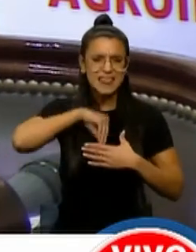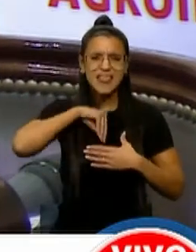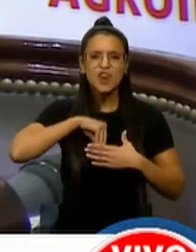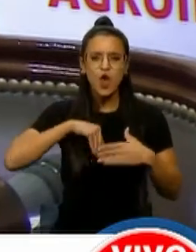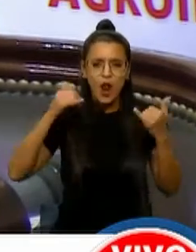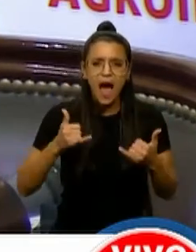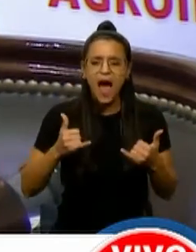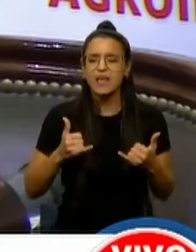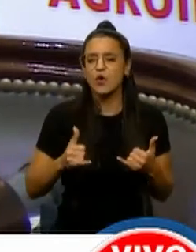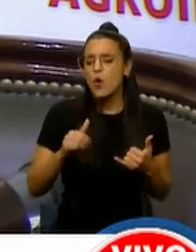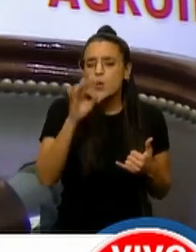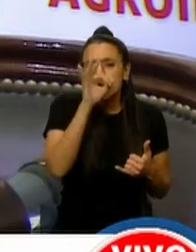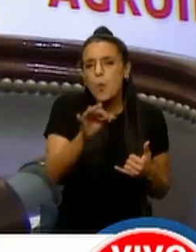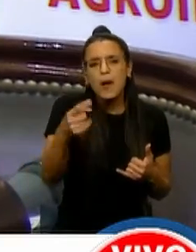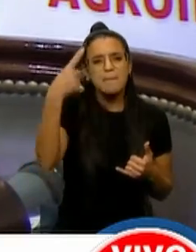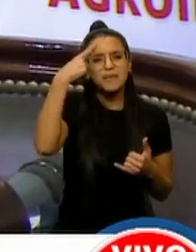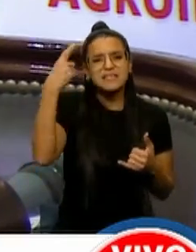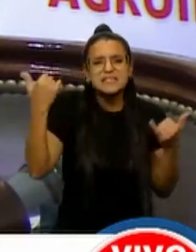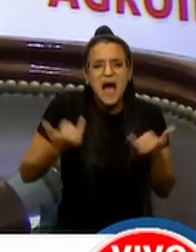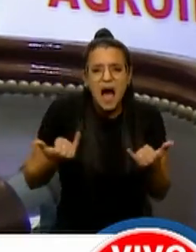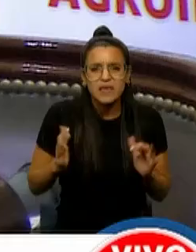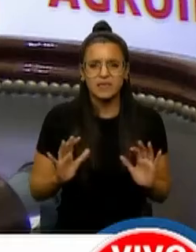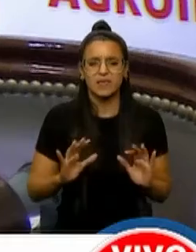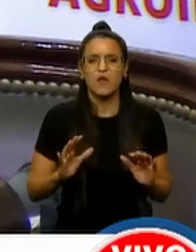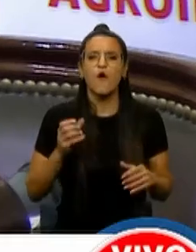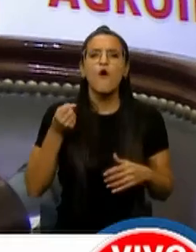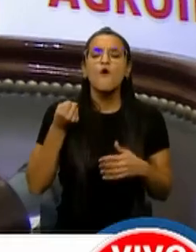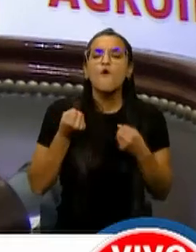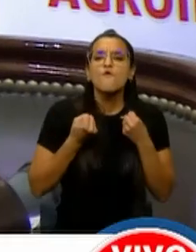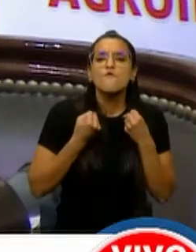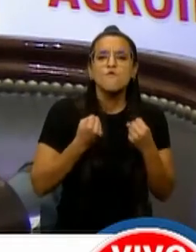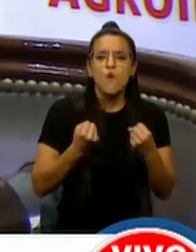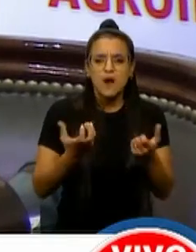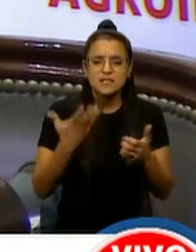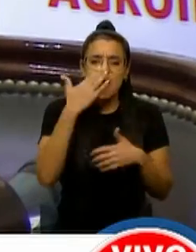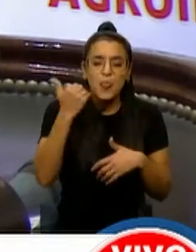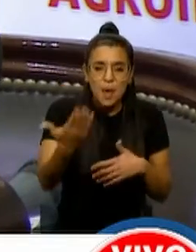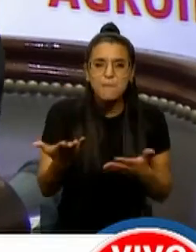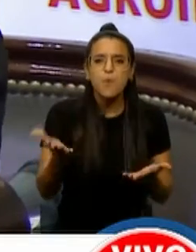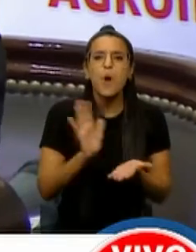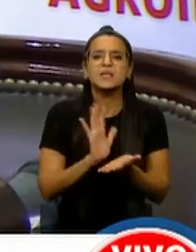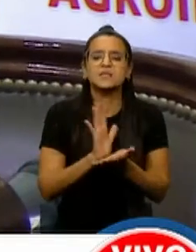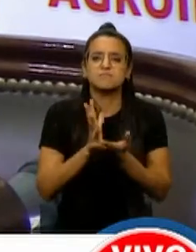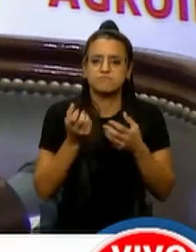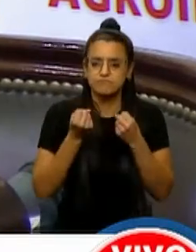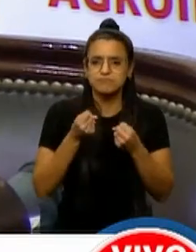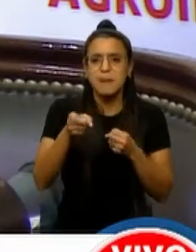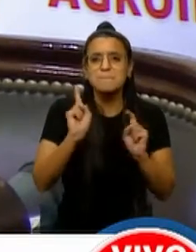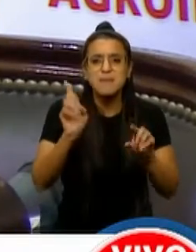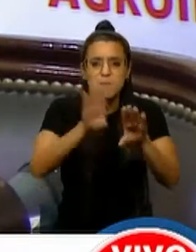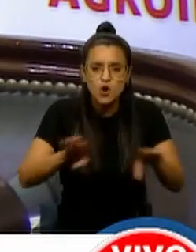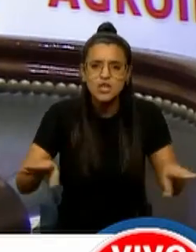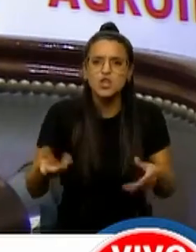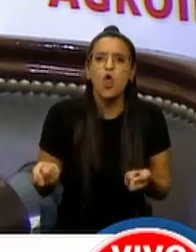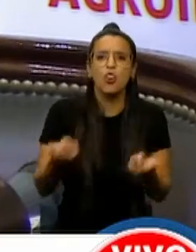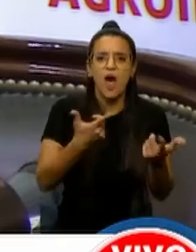interiores que quizás nunca se hubieran imaginado tener, fuerzas y potencias que después son a su vez realimentadas por estos niños, que